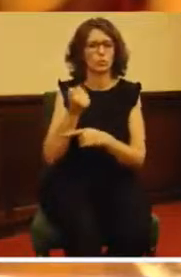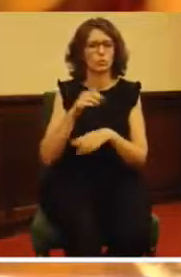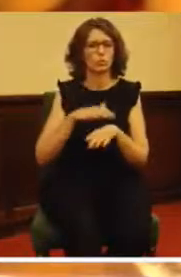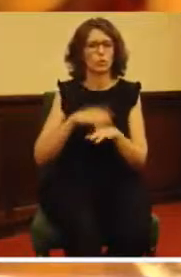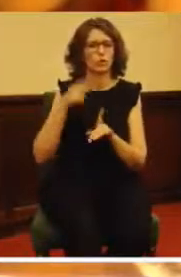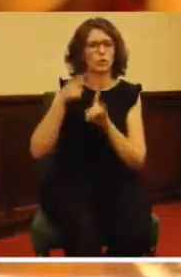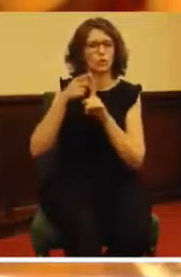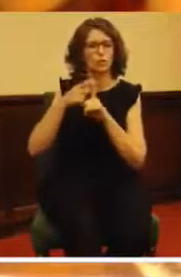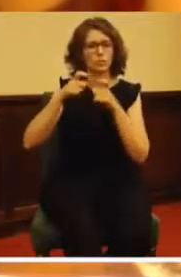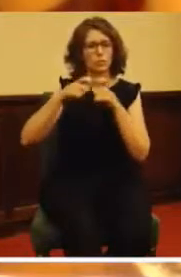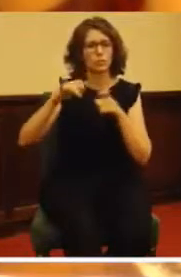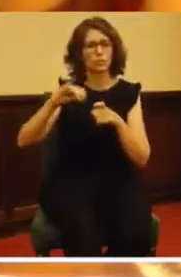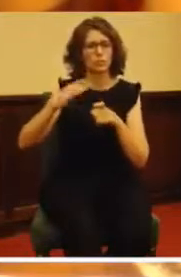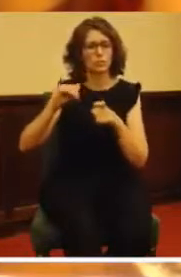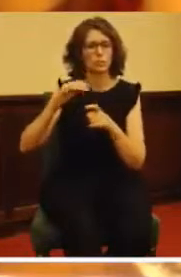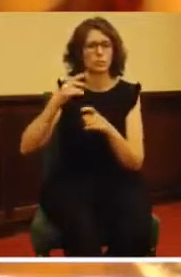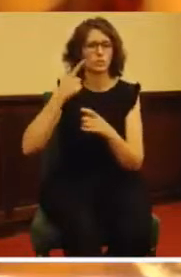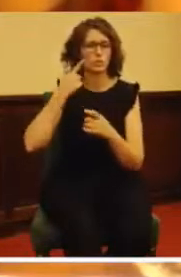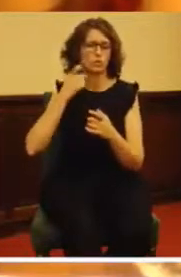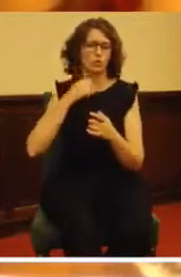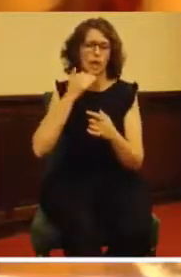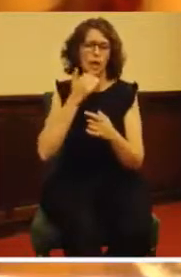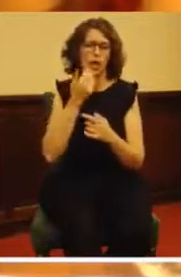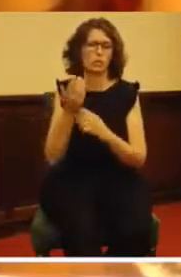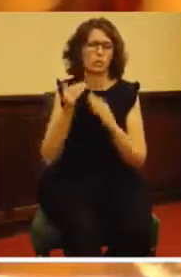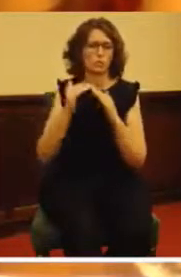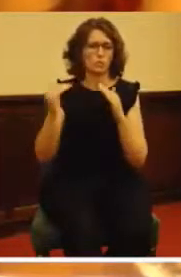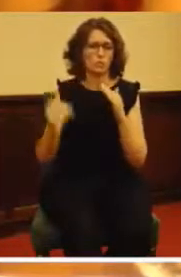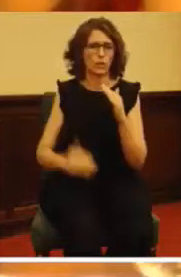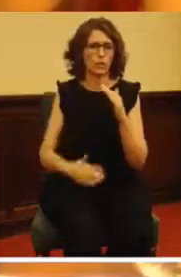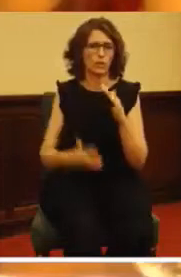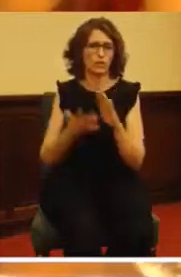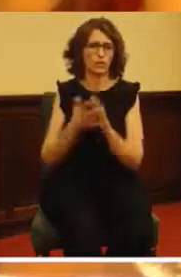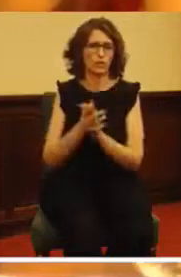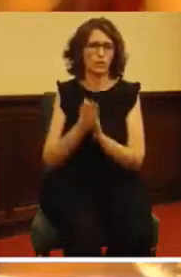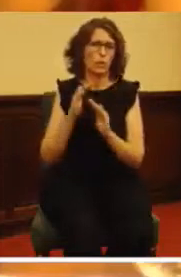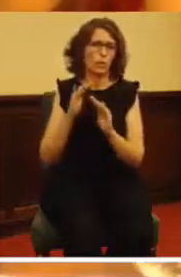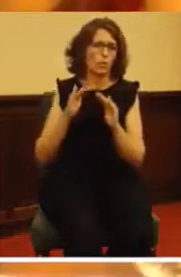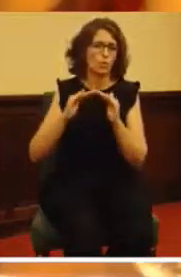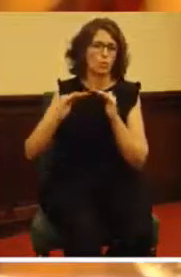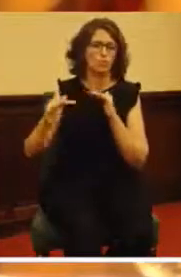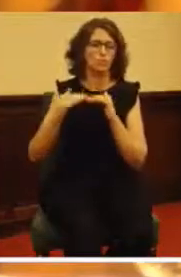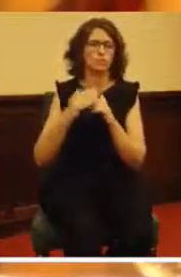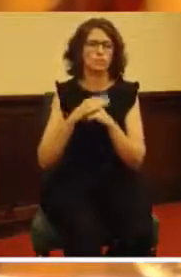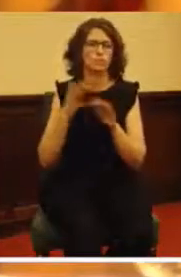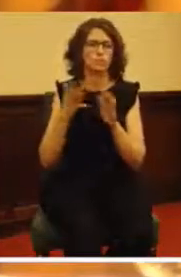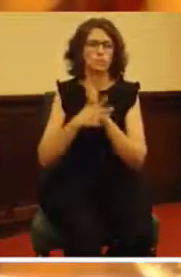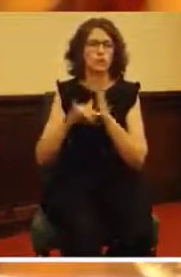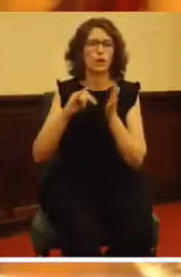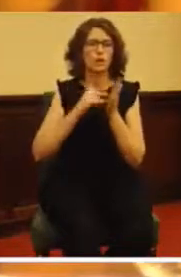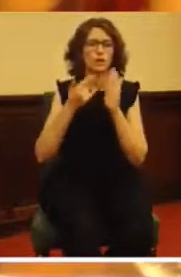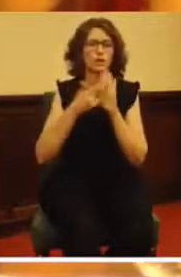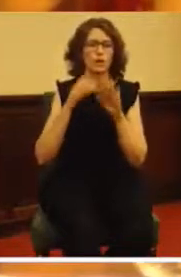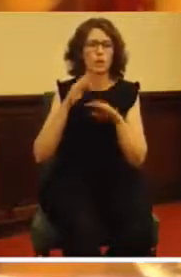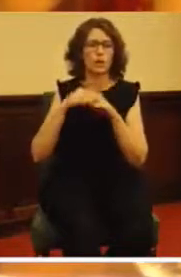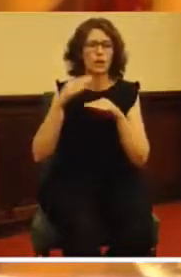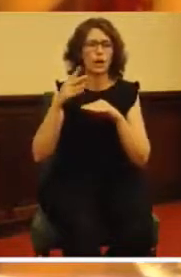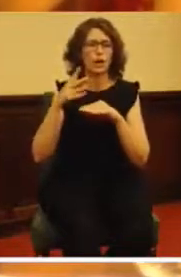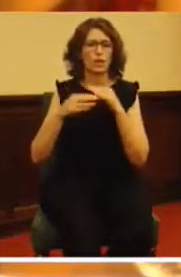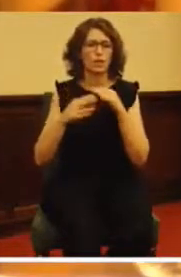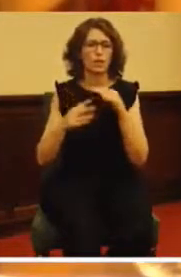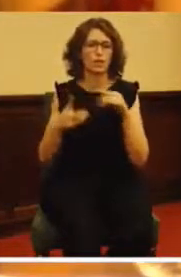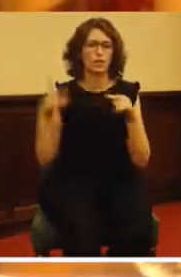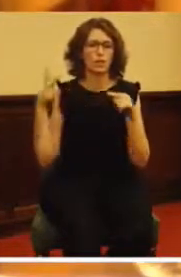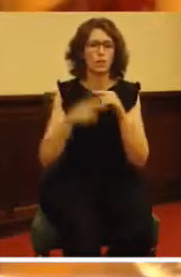el recibo del IBI. Ese algo, por supuesto, se refiere a medidas que ayuden a frenar la subida